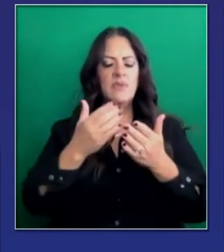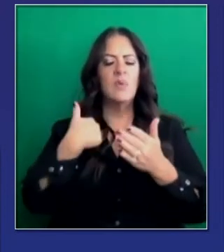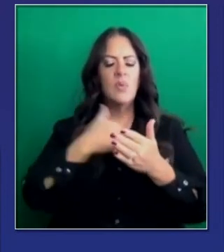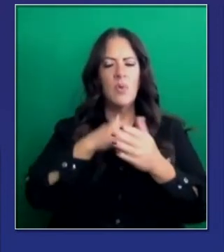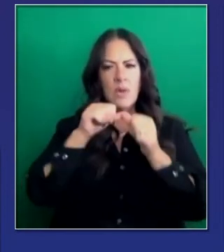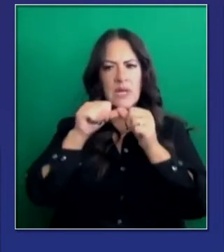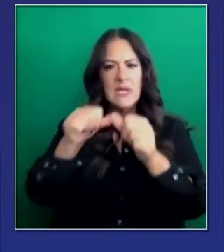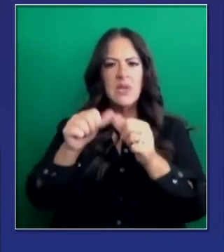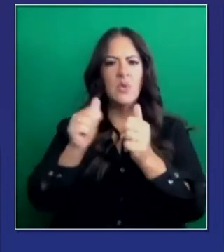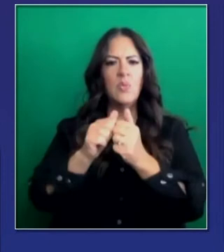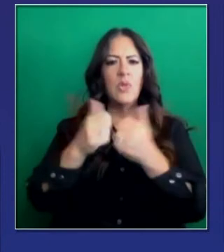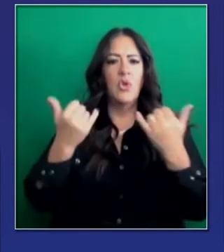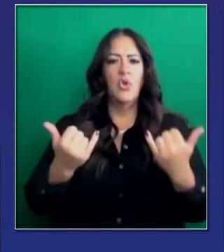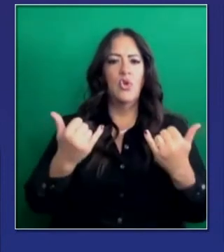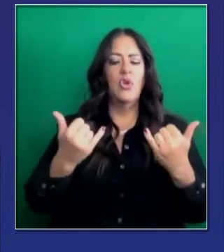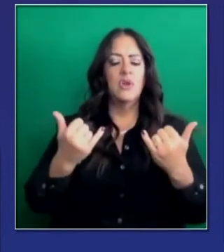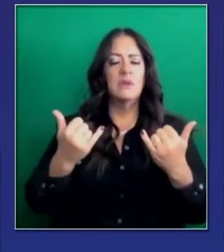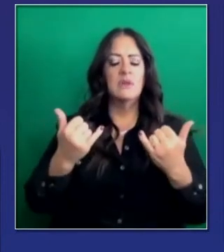días